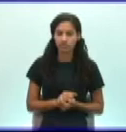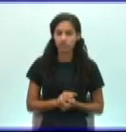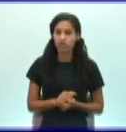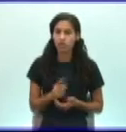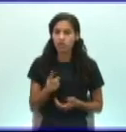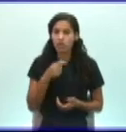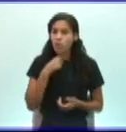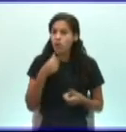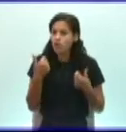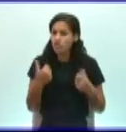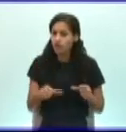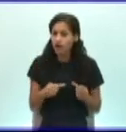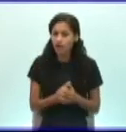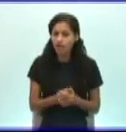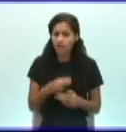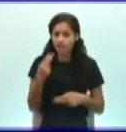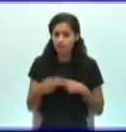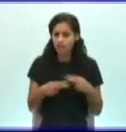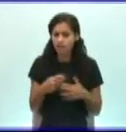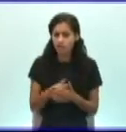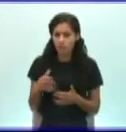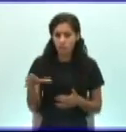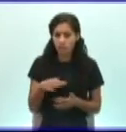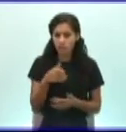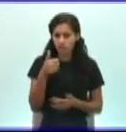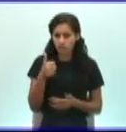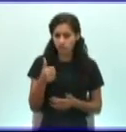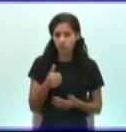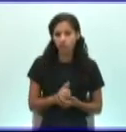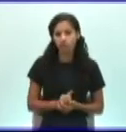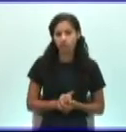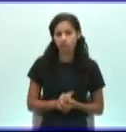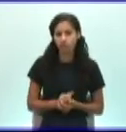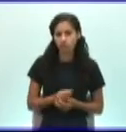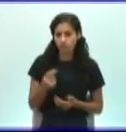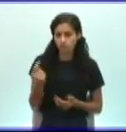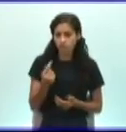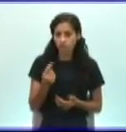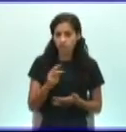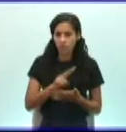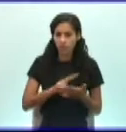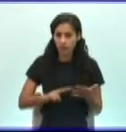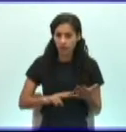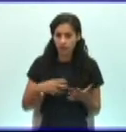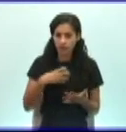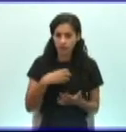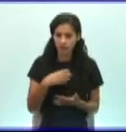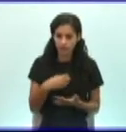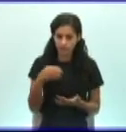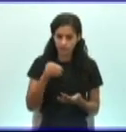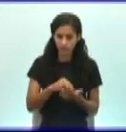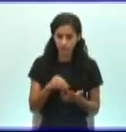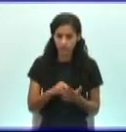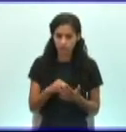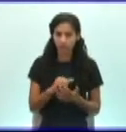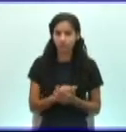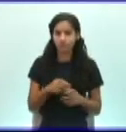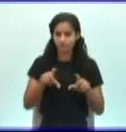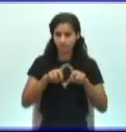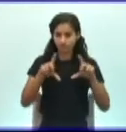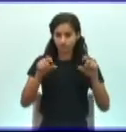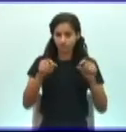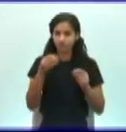No pelean y tratan bien a todos, solo que vamos a leer la que aparece en el texto. Ya están